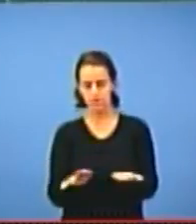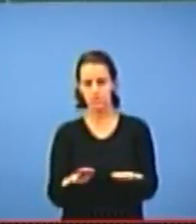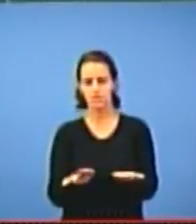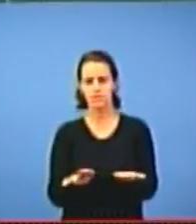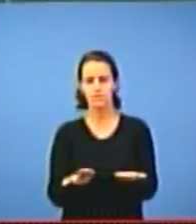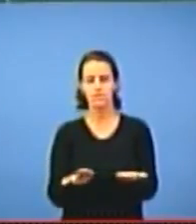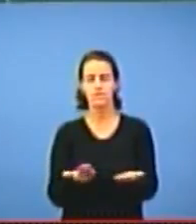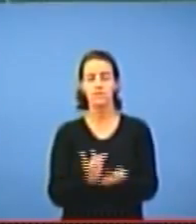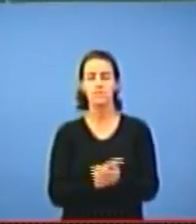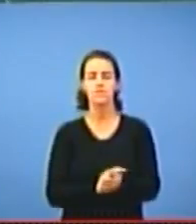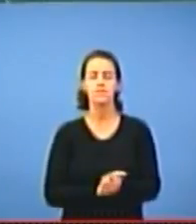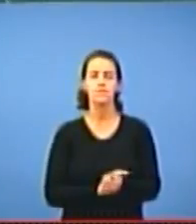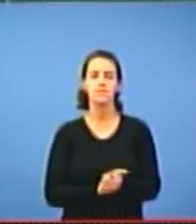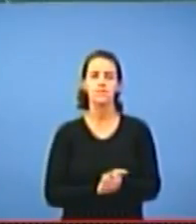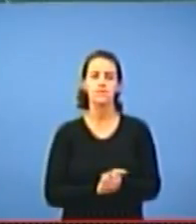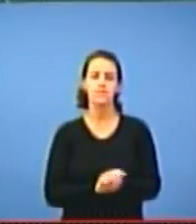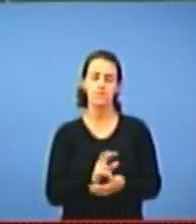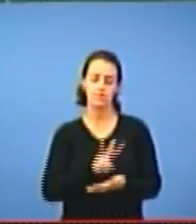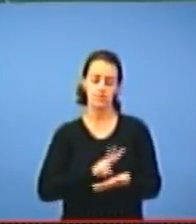juntos